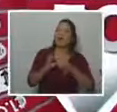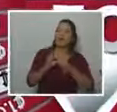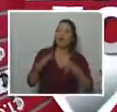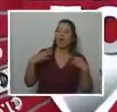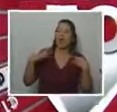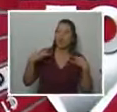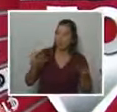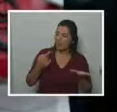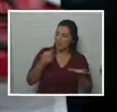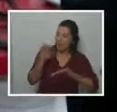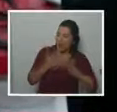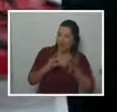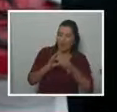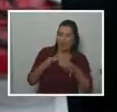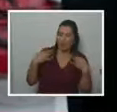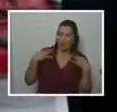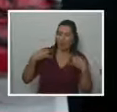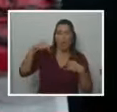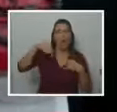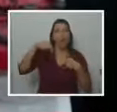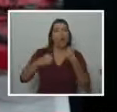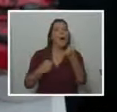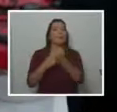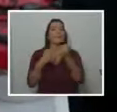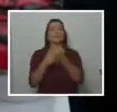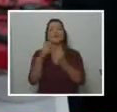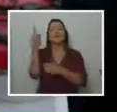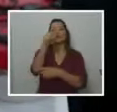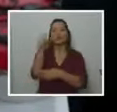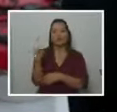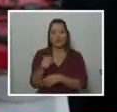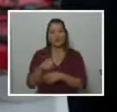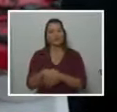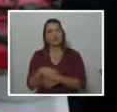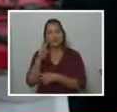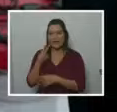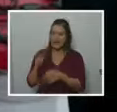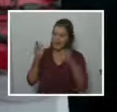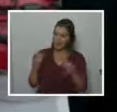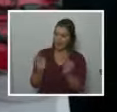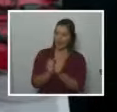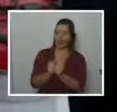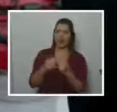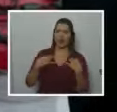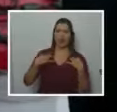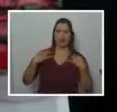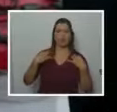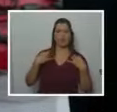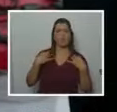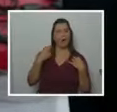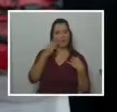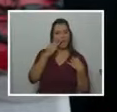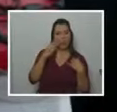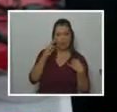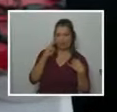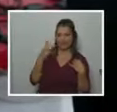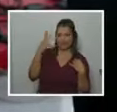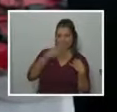Diga algo del vestido, sí, doña Emily. Claro. Hoy apoyando a Zaprisa. ¿Cómo le luce el morado? Se ve lindísima. Sí.